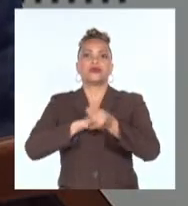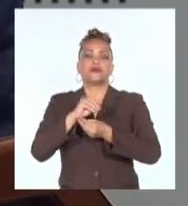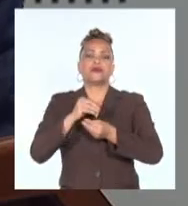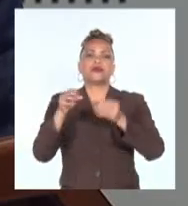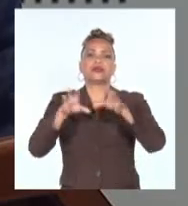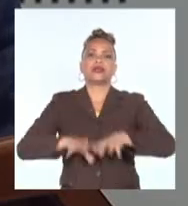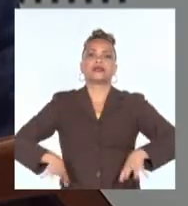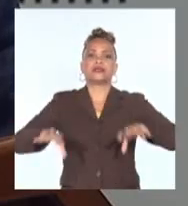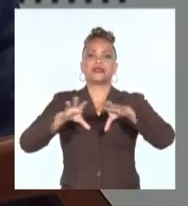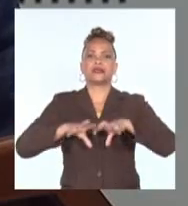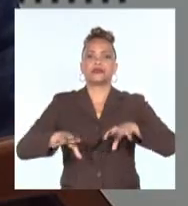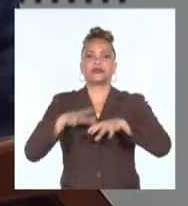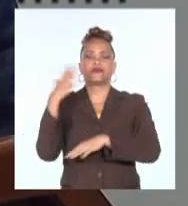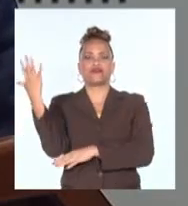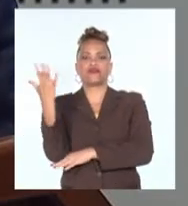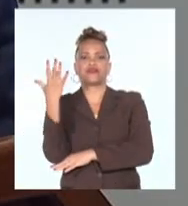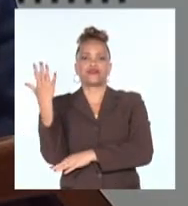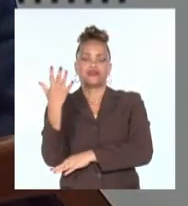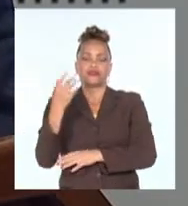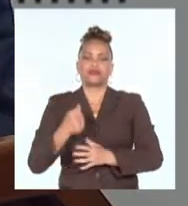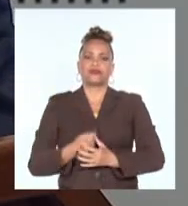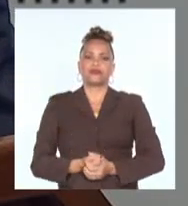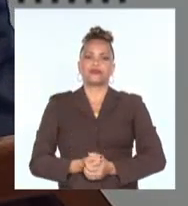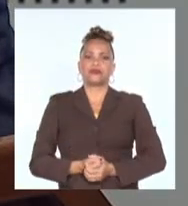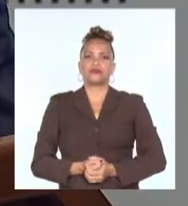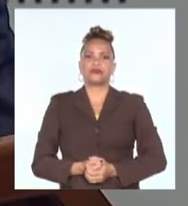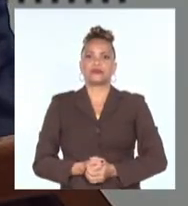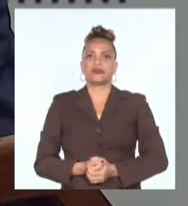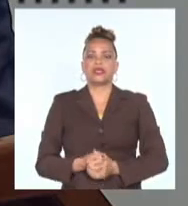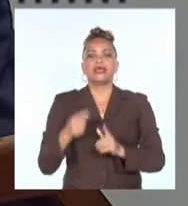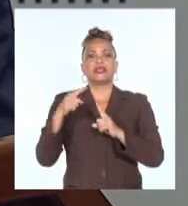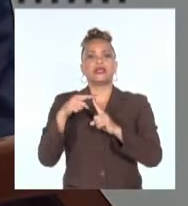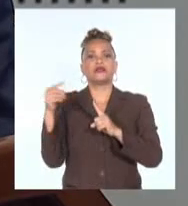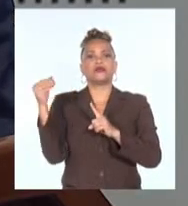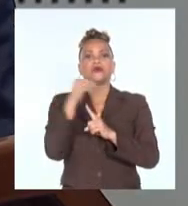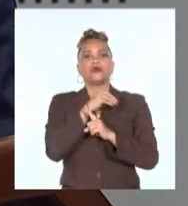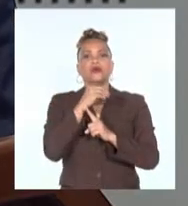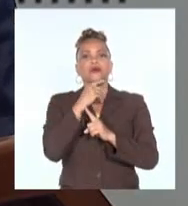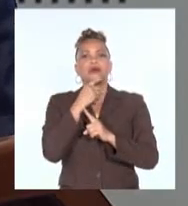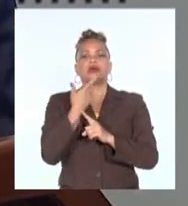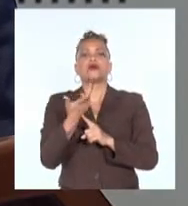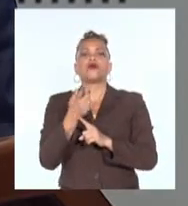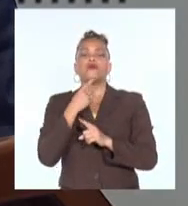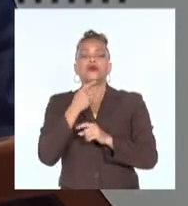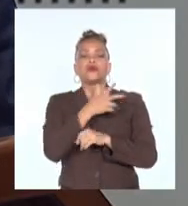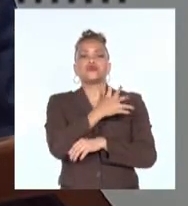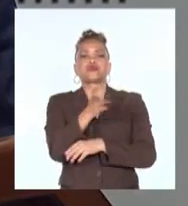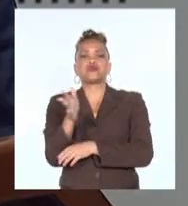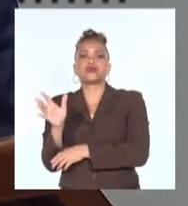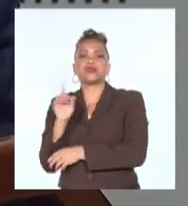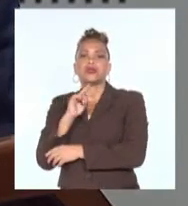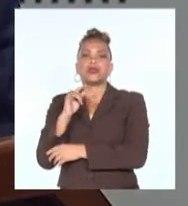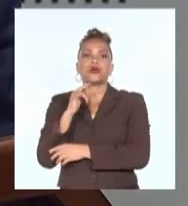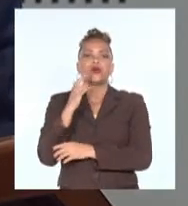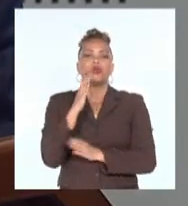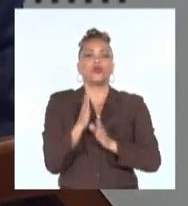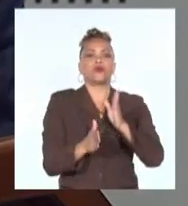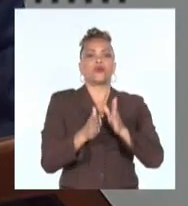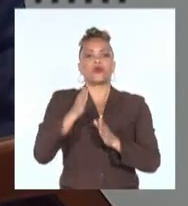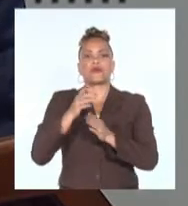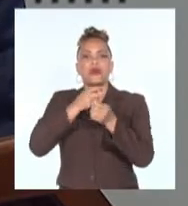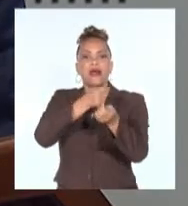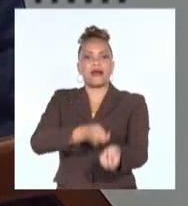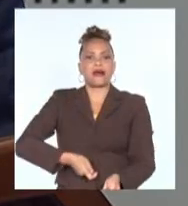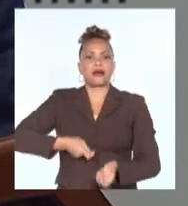y las crisis que hemos escuchado en estos días. Tecnologías como los sistemas de riego automatizado, los robots agrícolas y las